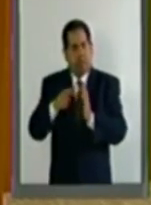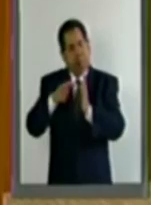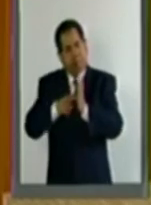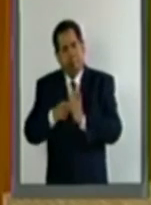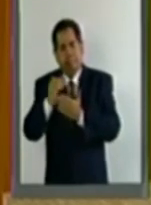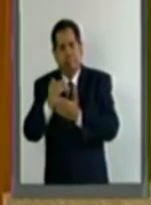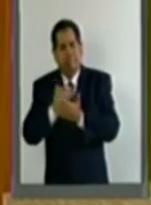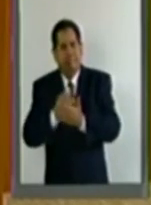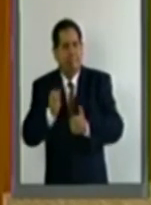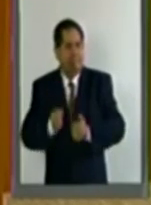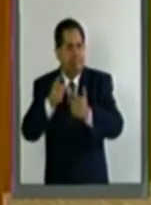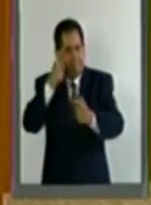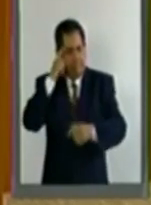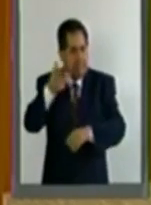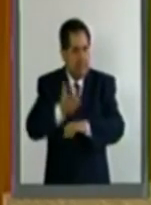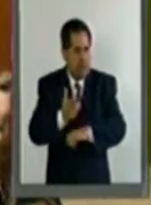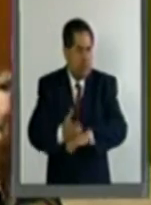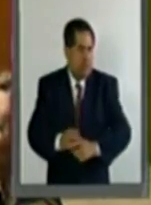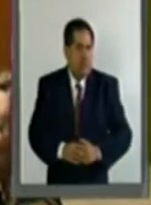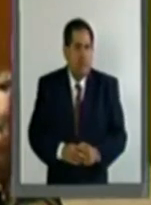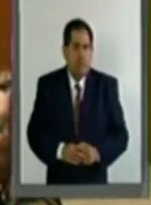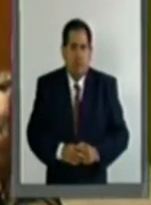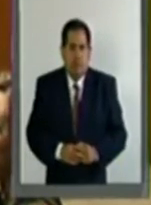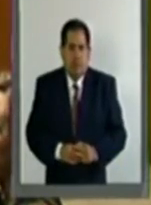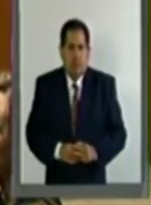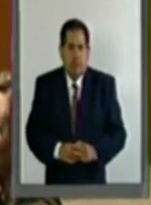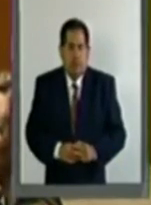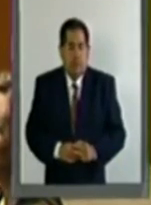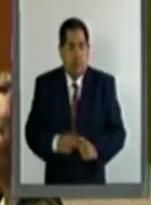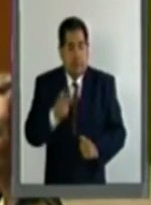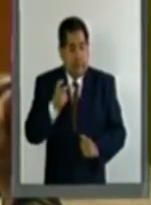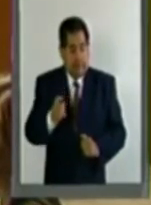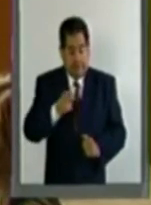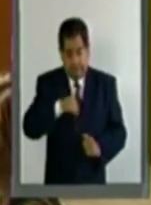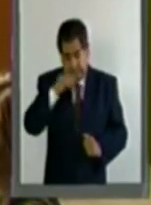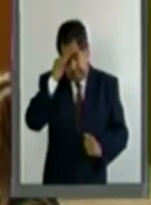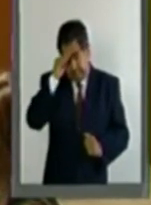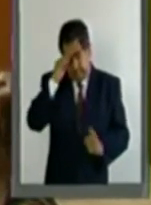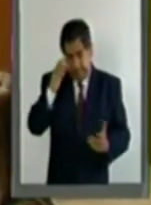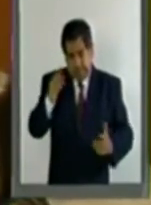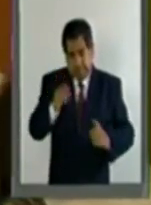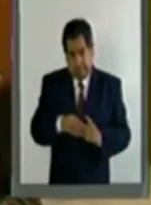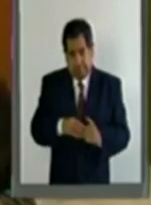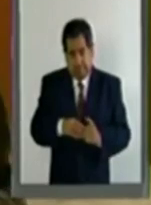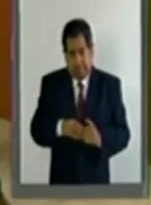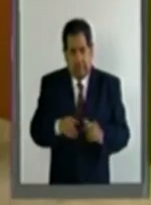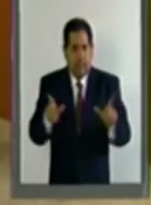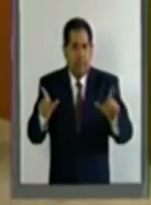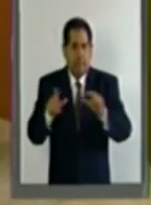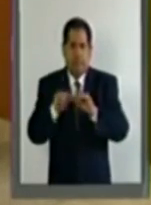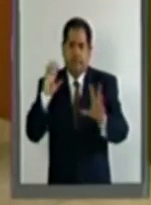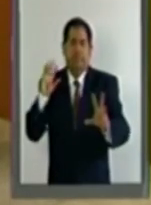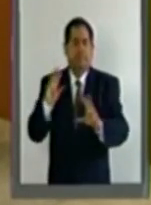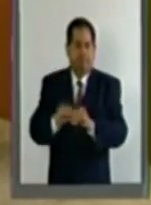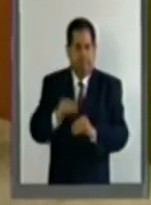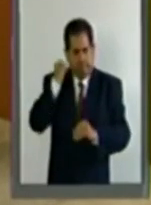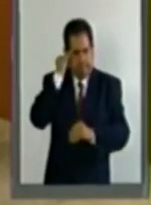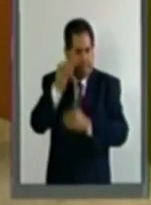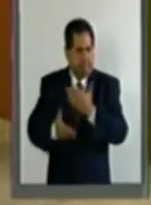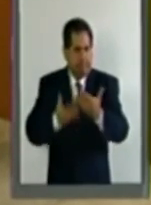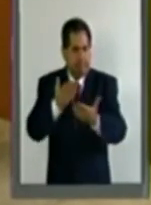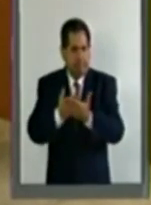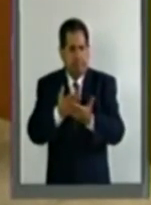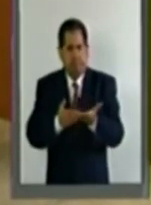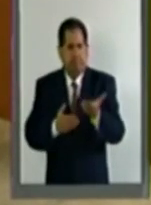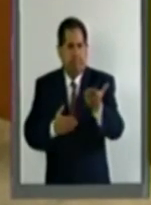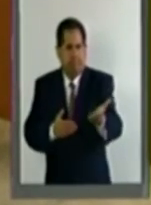de entrega a los Estados Unidos. Esta es, pues, en resumen, la iniciativa que he